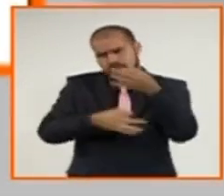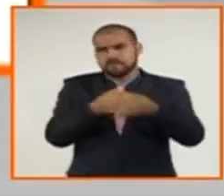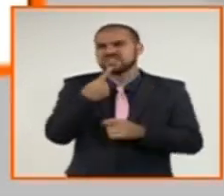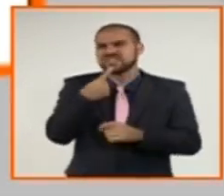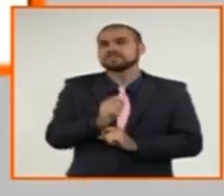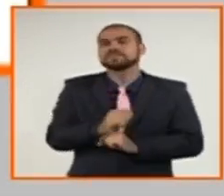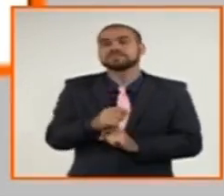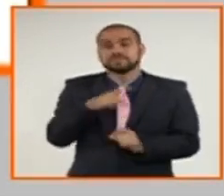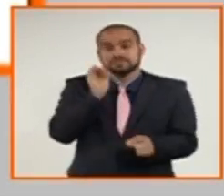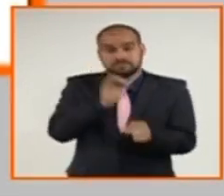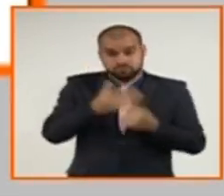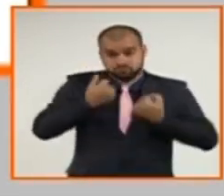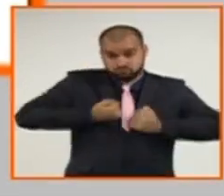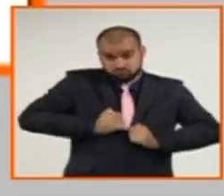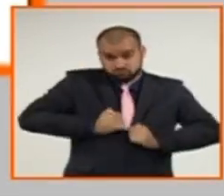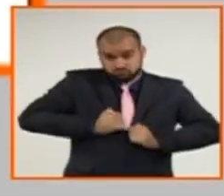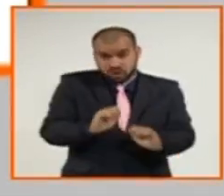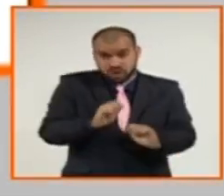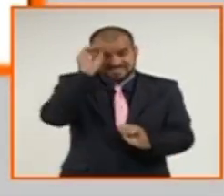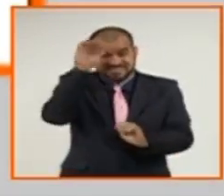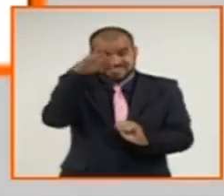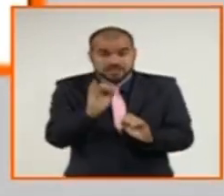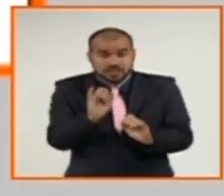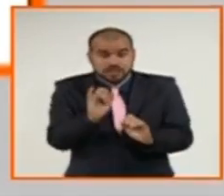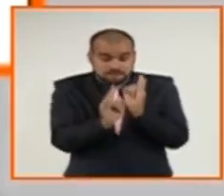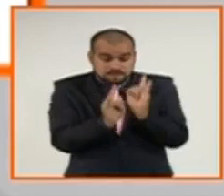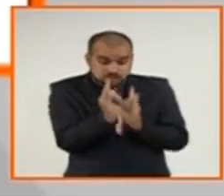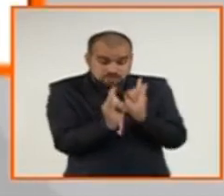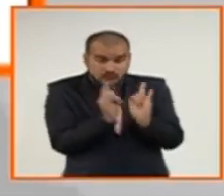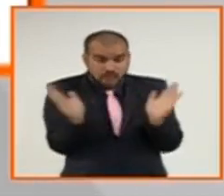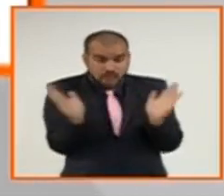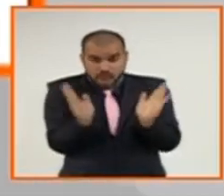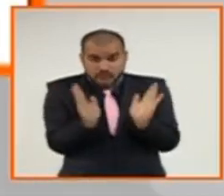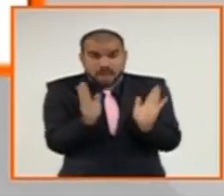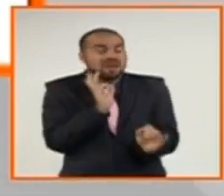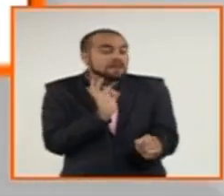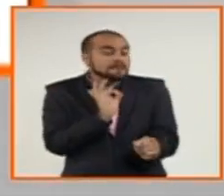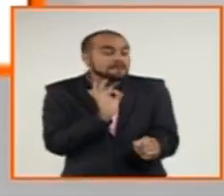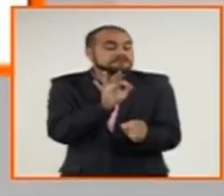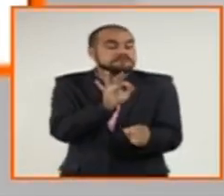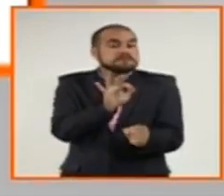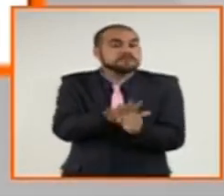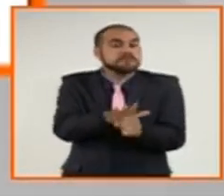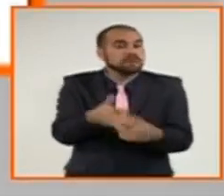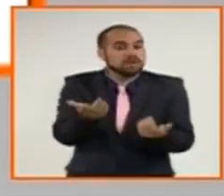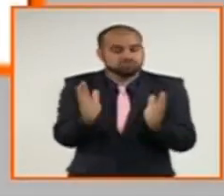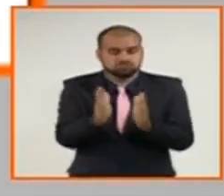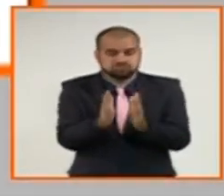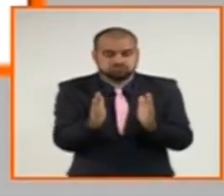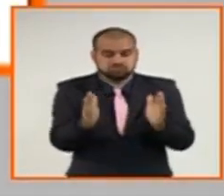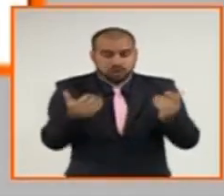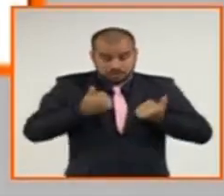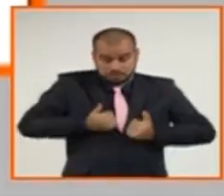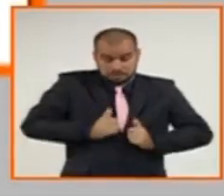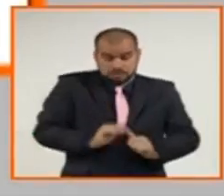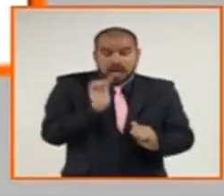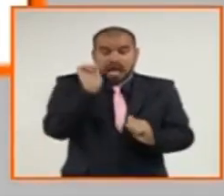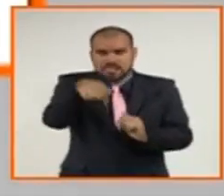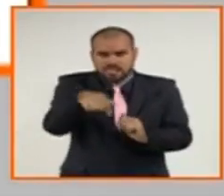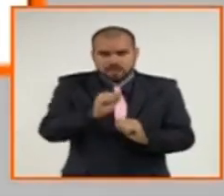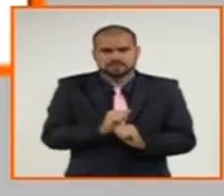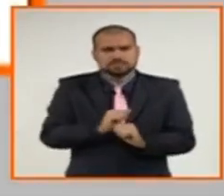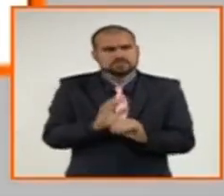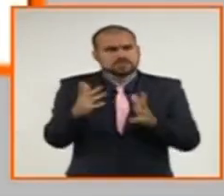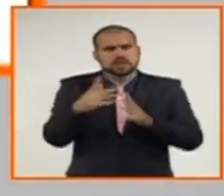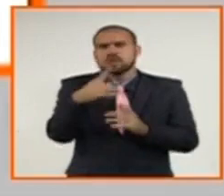más importantes en la vida de una persona, que van desde la concepción hasta el nacimiento primero, después el primer año de